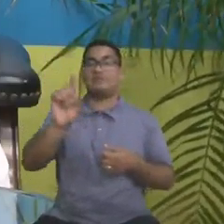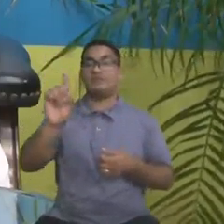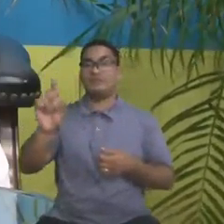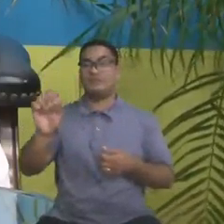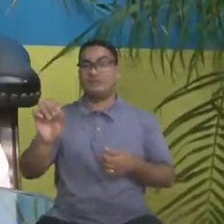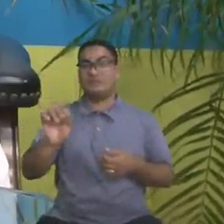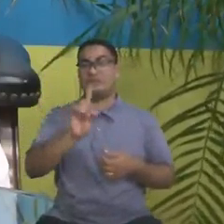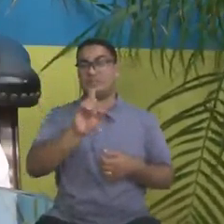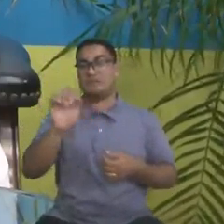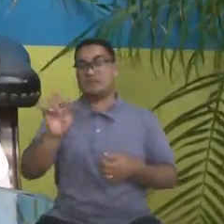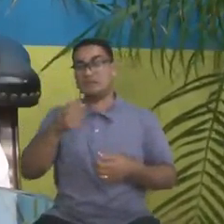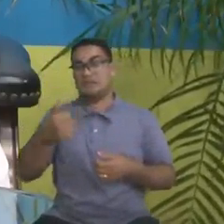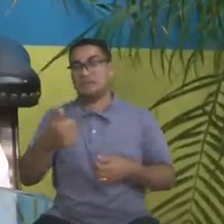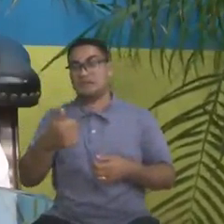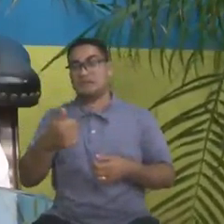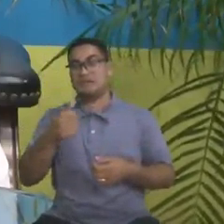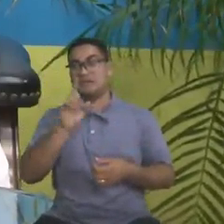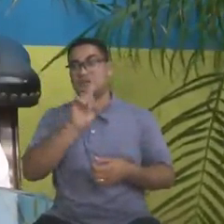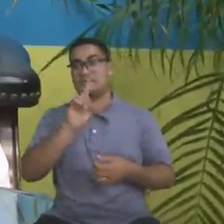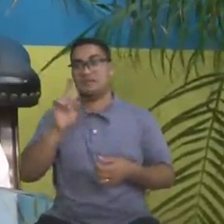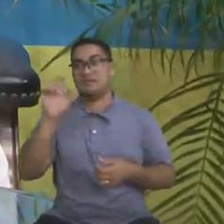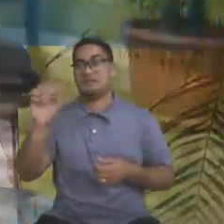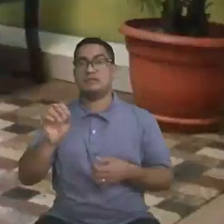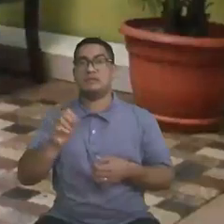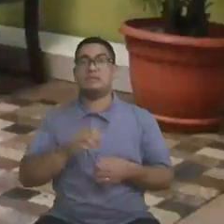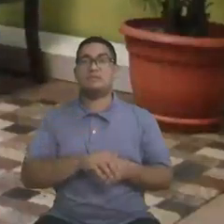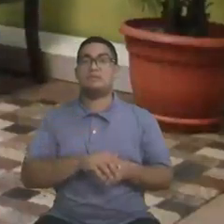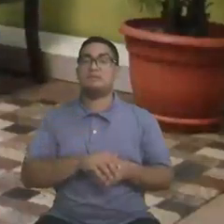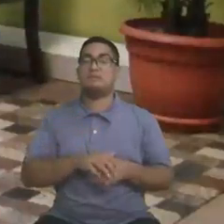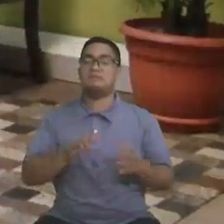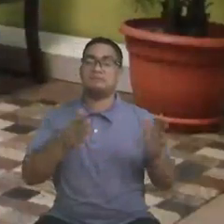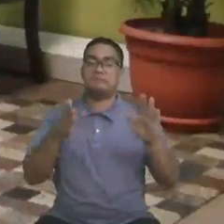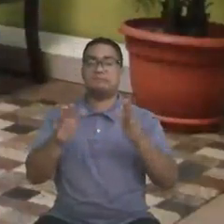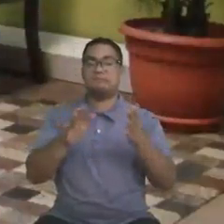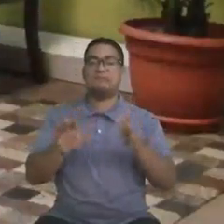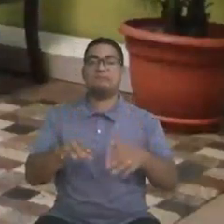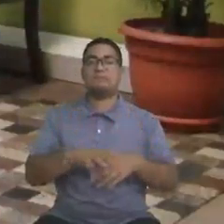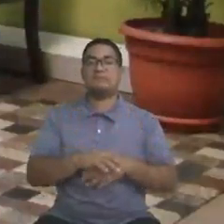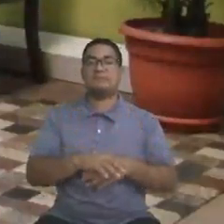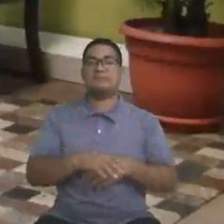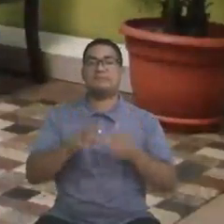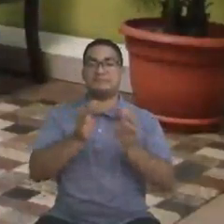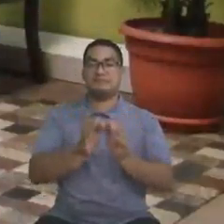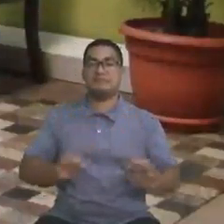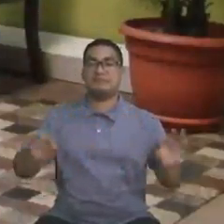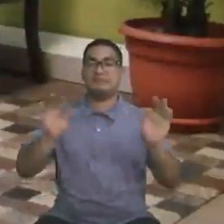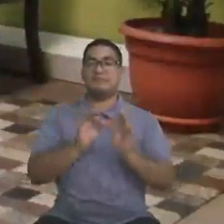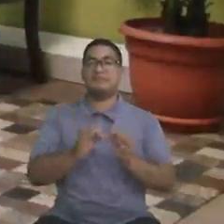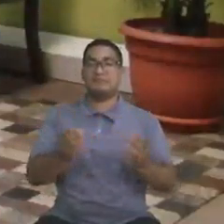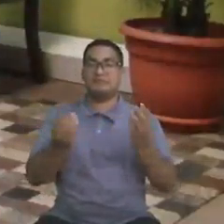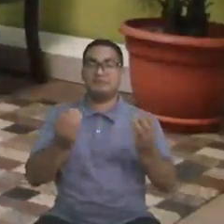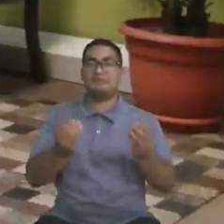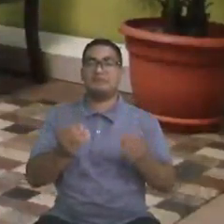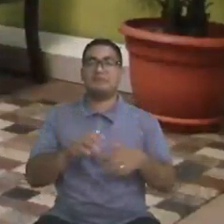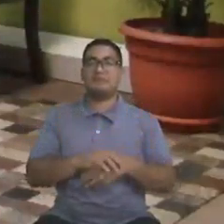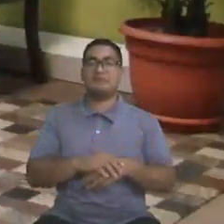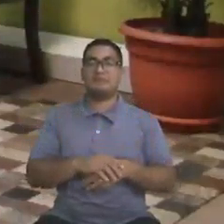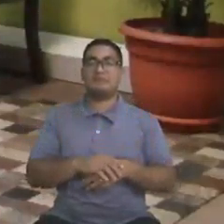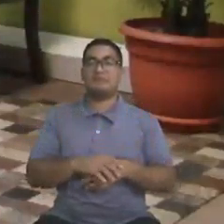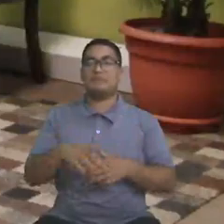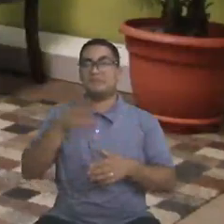del de 6. Es importante. Para que los padres de familia lo tomen en cuenta en su hogar. 18, 19 kilos. 18, 19 6, kilos. Sí. ¿Y tiene que